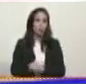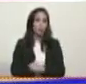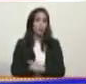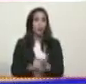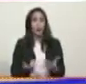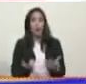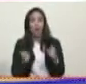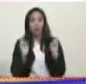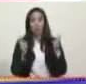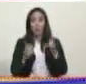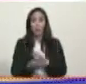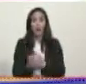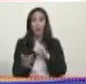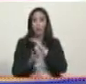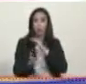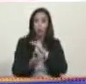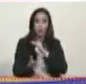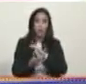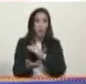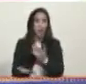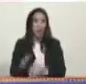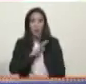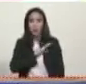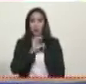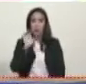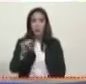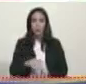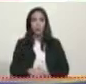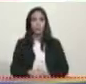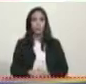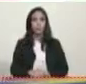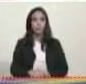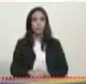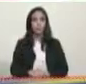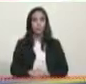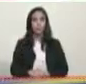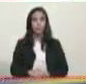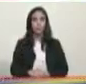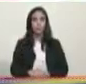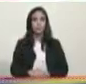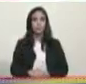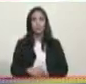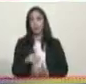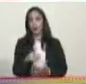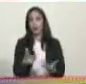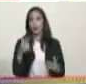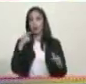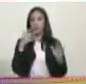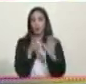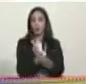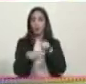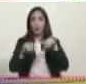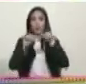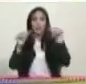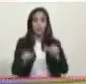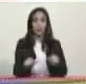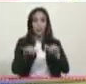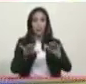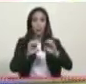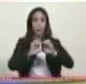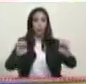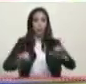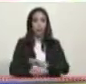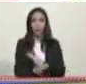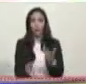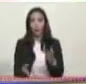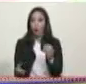punto de vista de apropiación tecnológica soberana de nuestra soberanía. Eso quiere decir que con este nuevo sistema educativo, que estaría